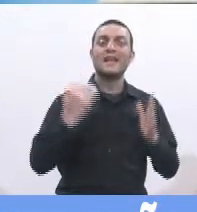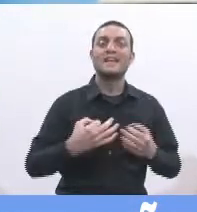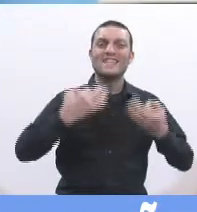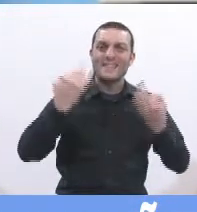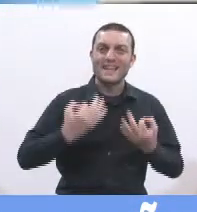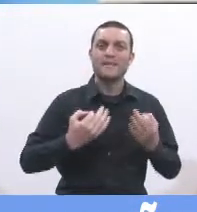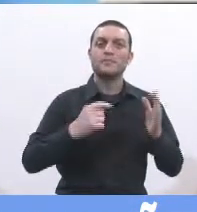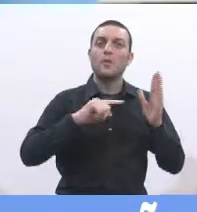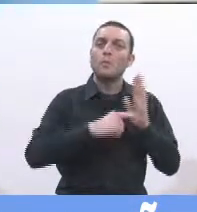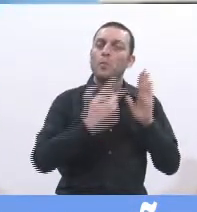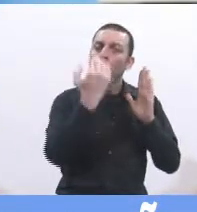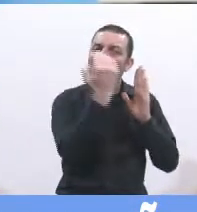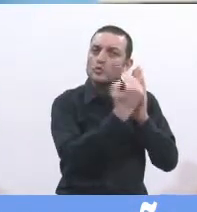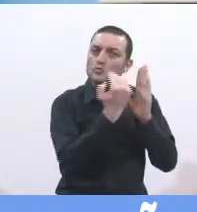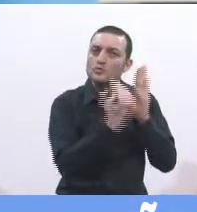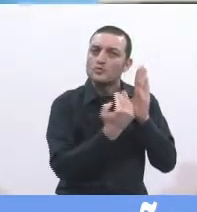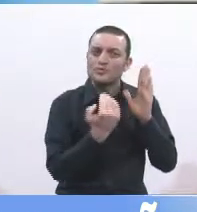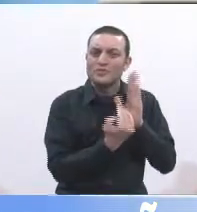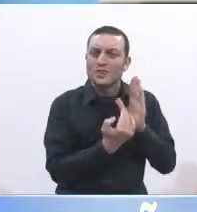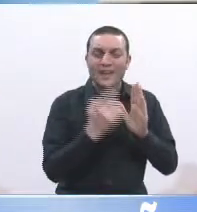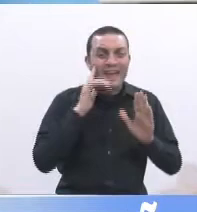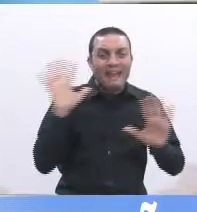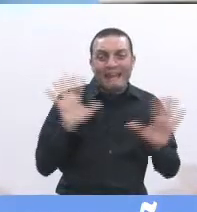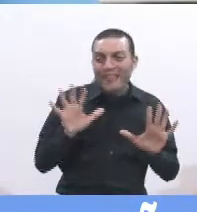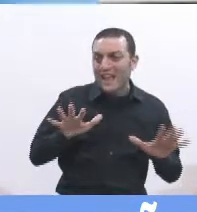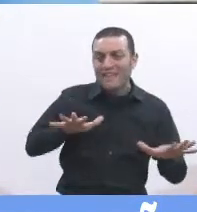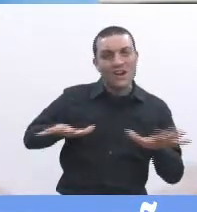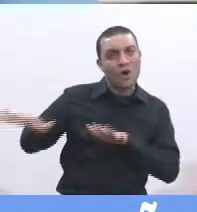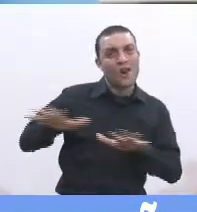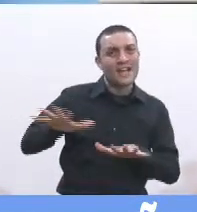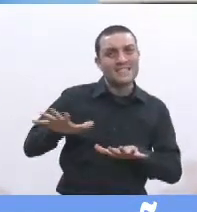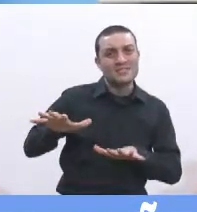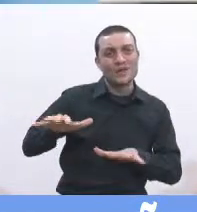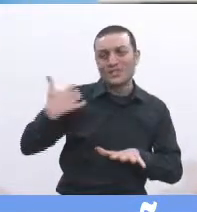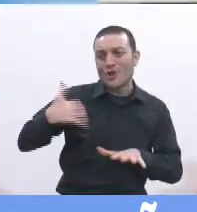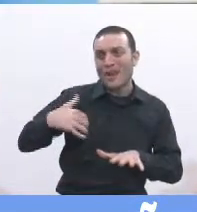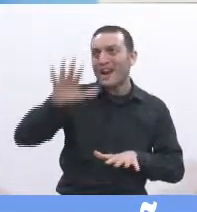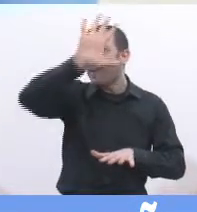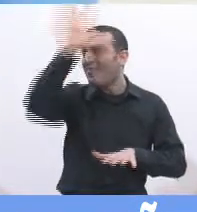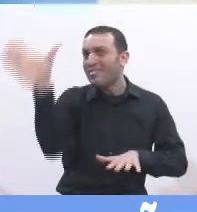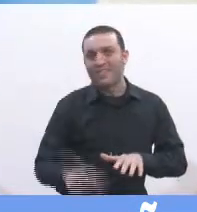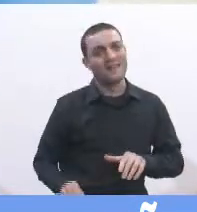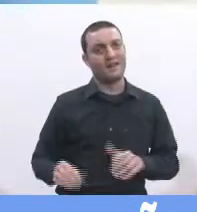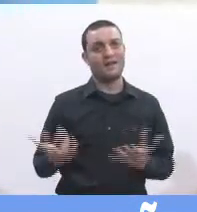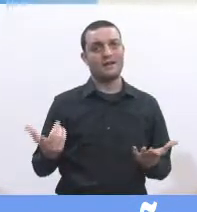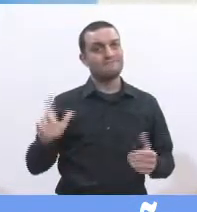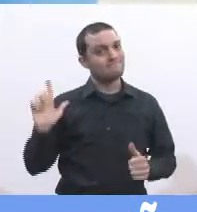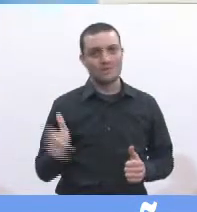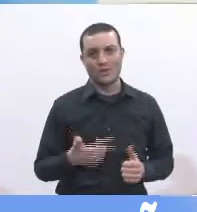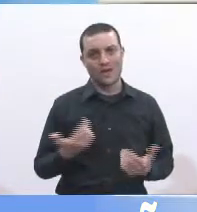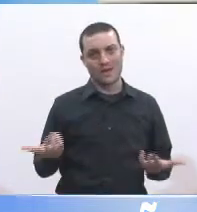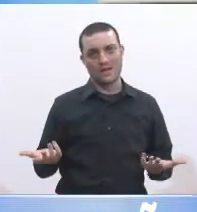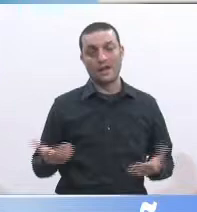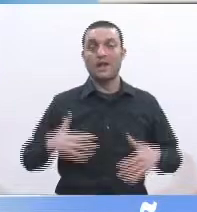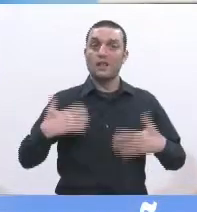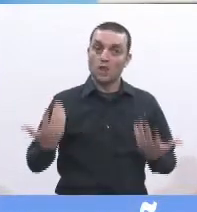de las necesidades y del sentir de lo que están pasando los argentinos en todo nuestro país. Por eso, cuando de repente escuchamos